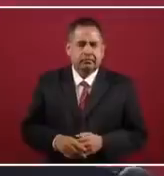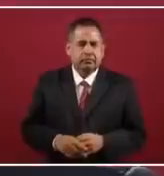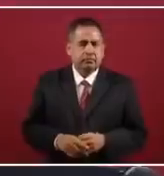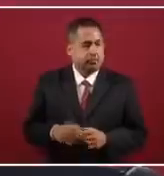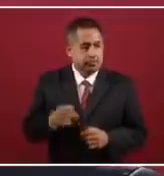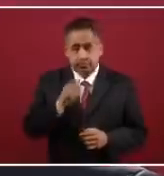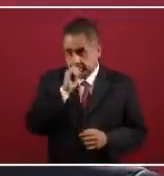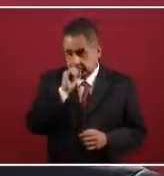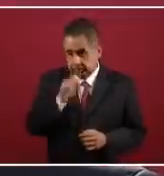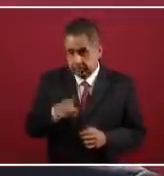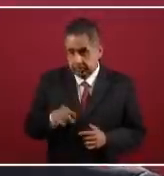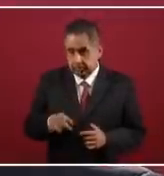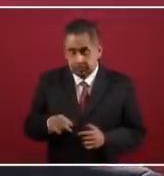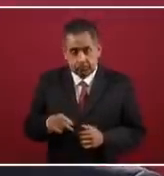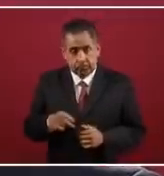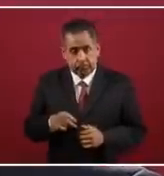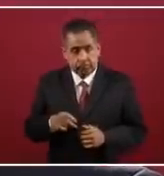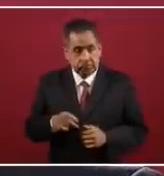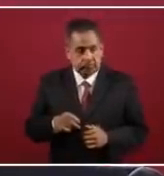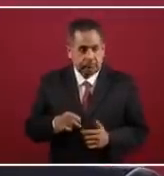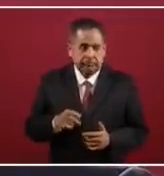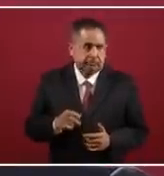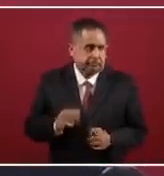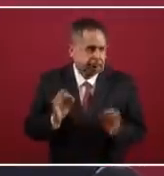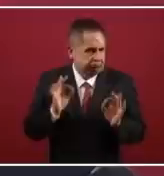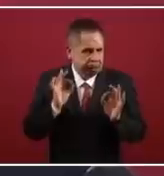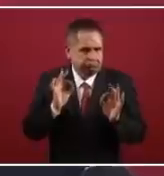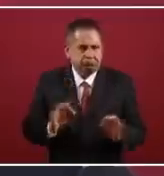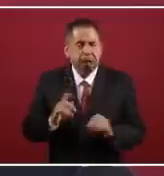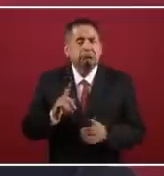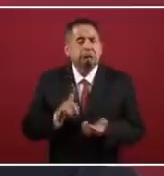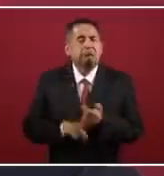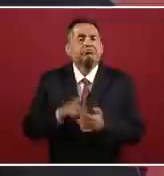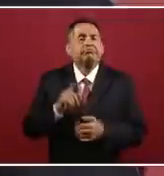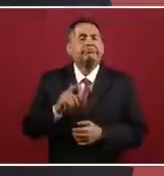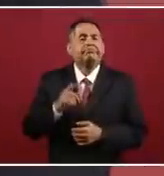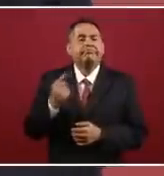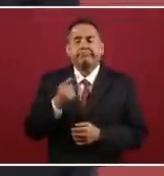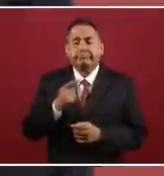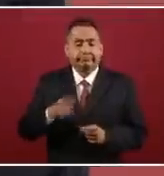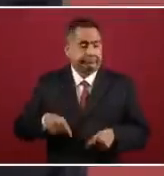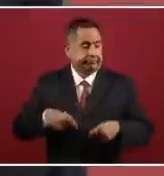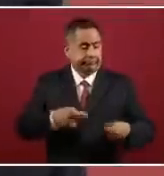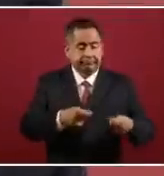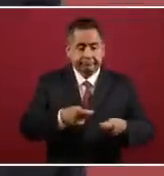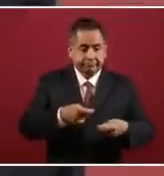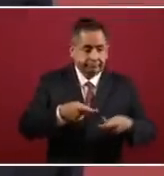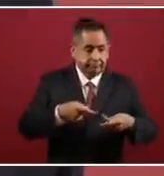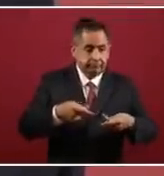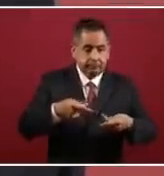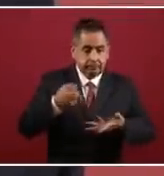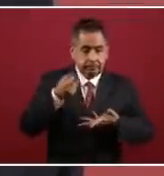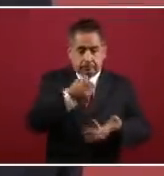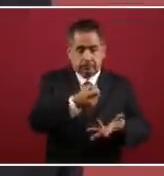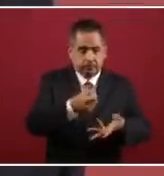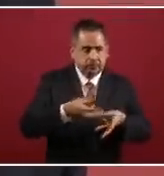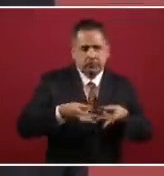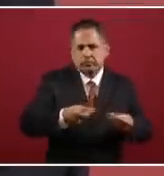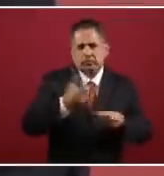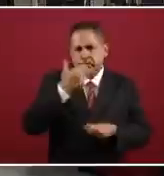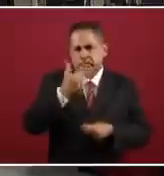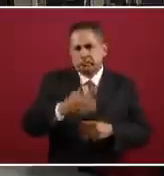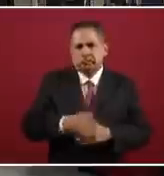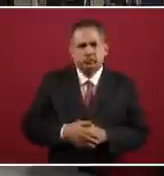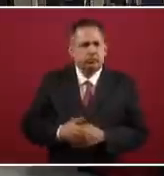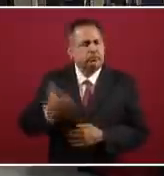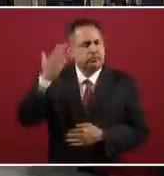Y tenemos la garantía de que se va a manejar bien el presupuesto. Yo lo